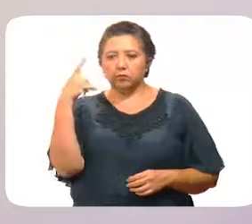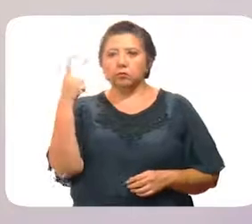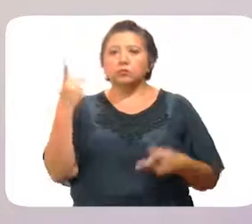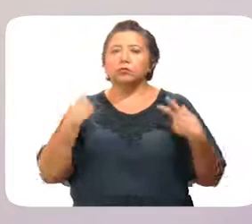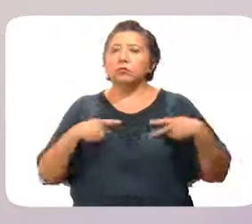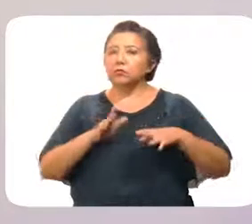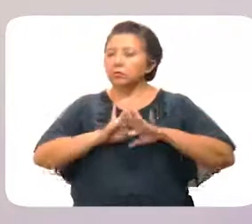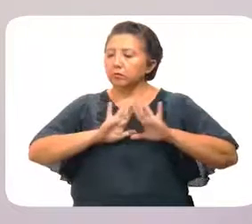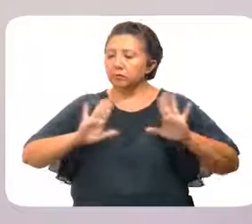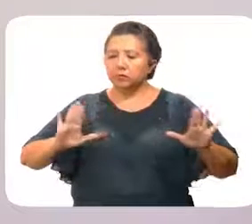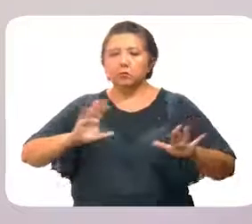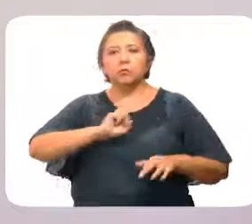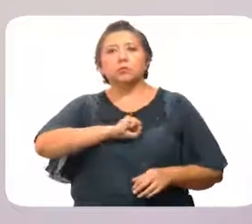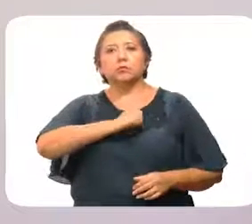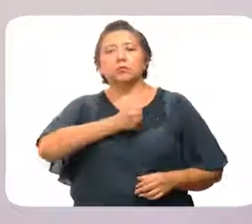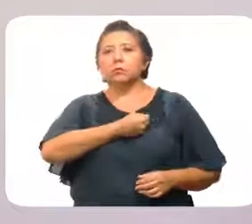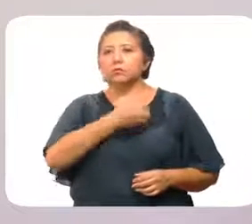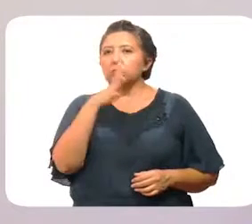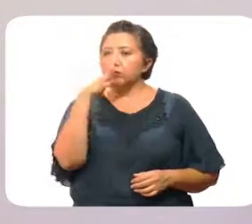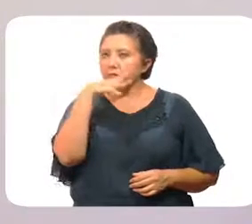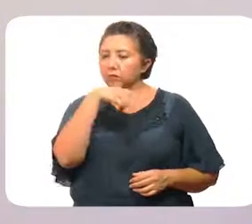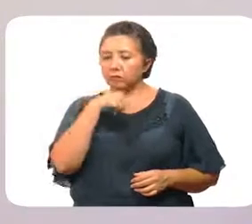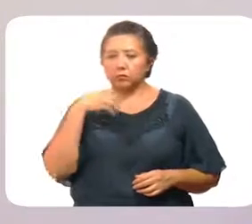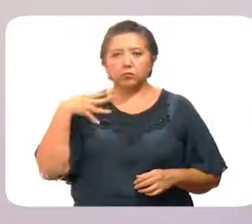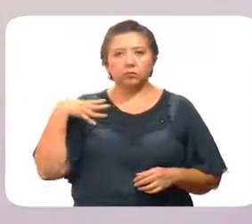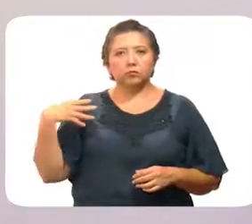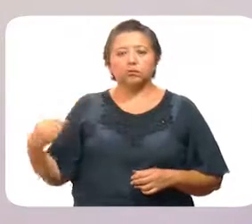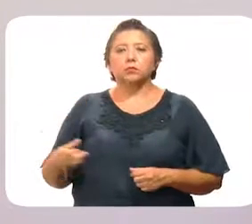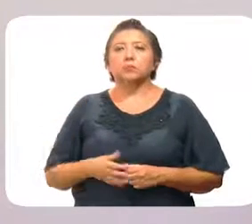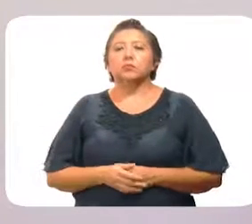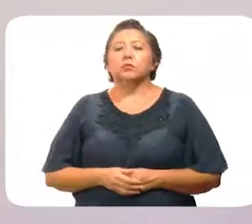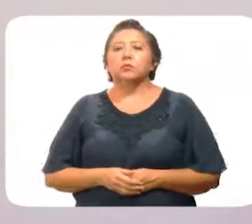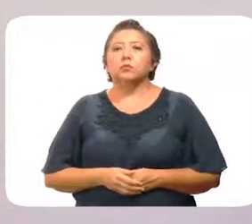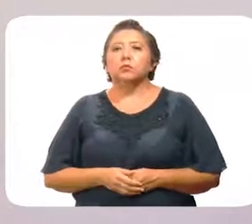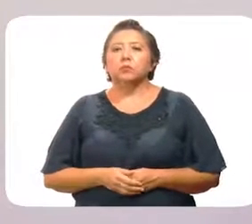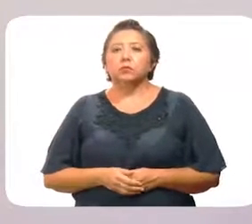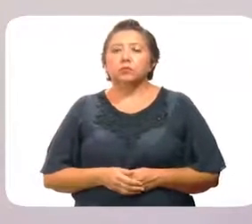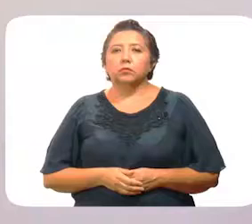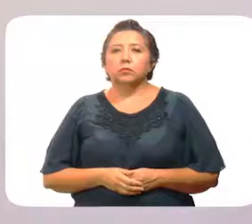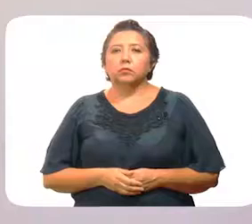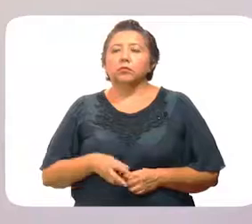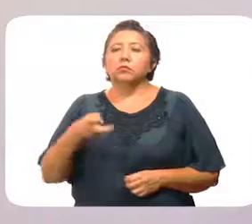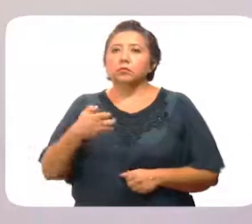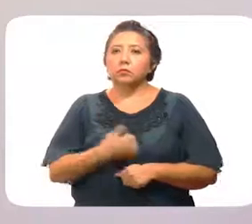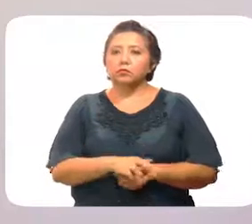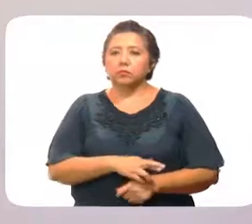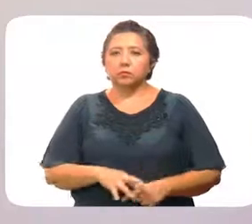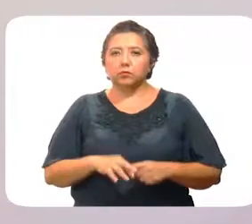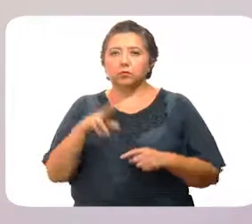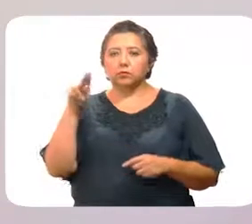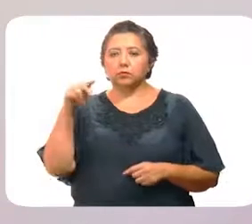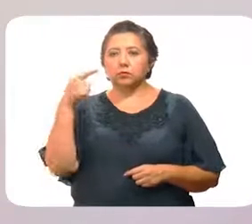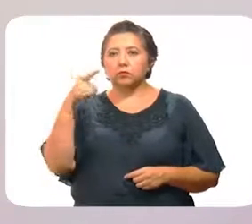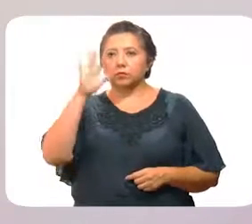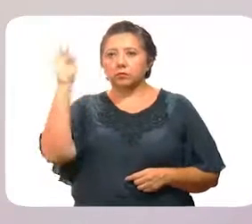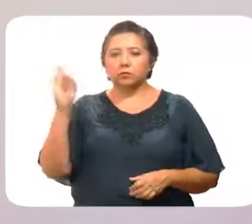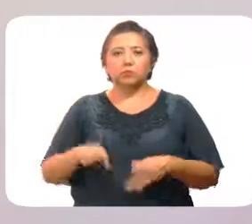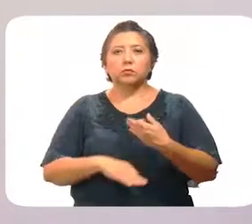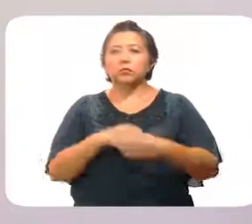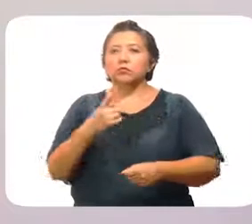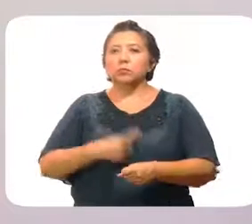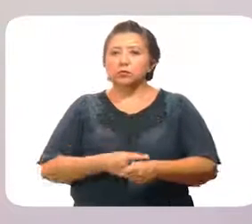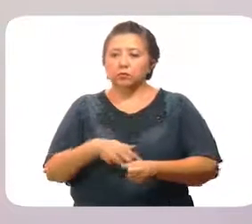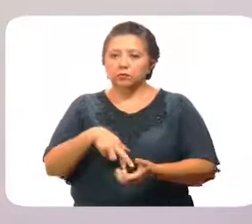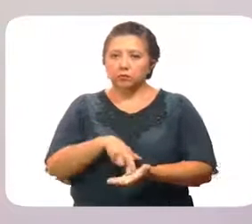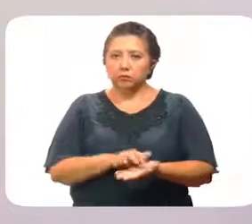30.351 pacientes ya se recuperaron, no presentan síntomas ni pueden contagiar. Esta cifra representa el 87% del